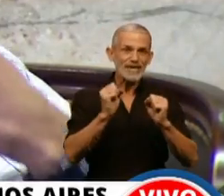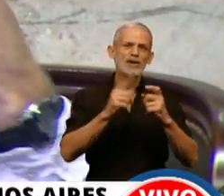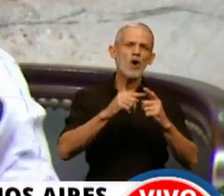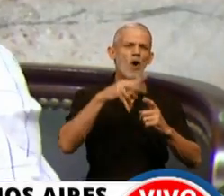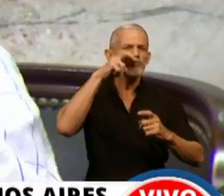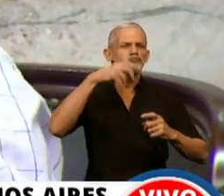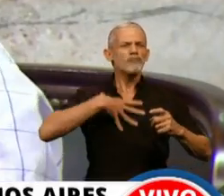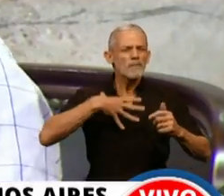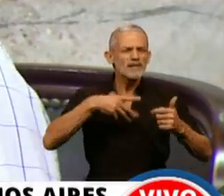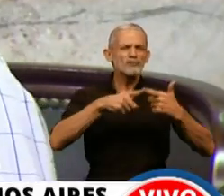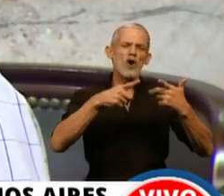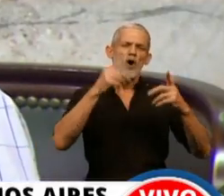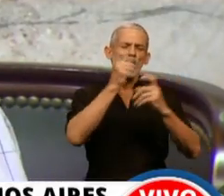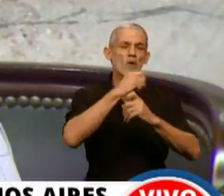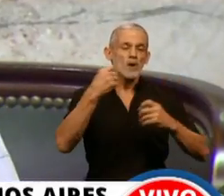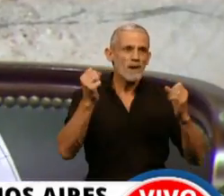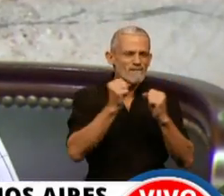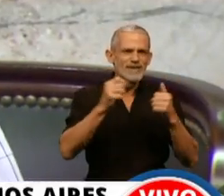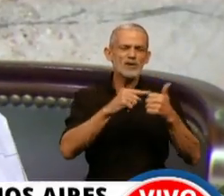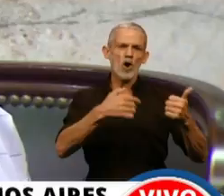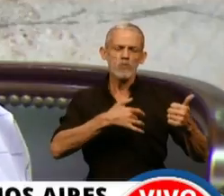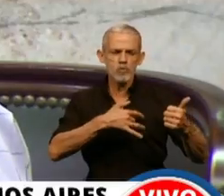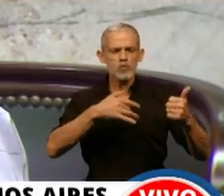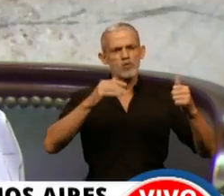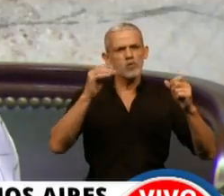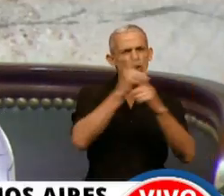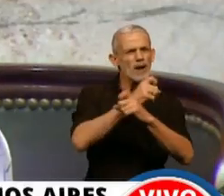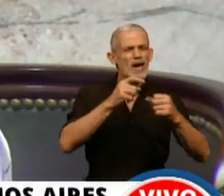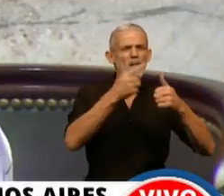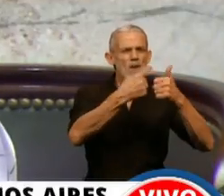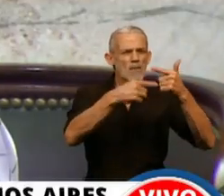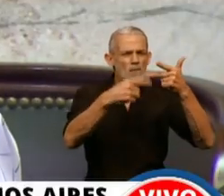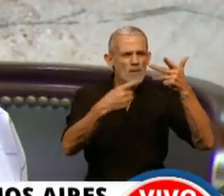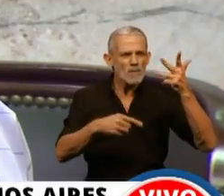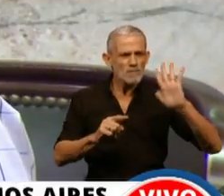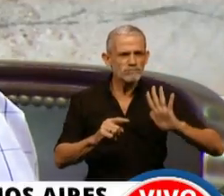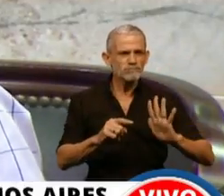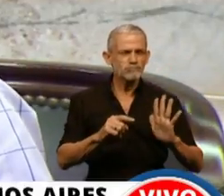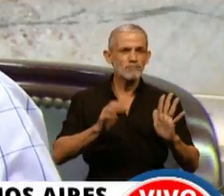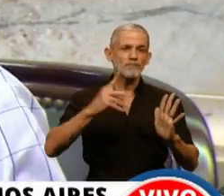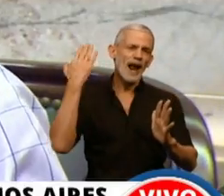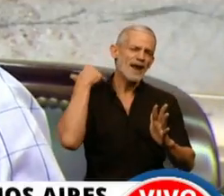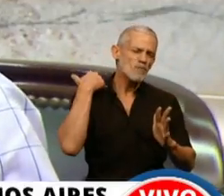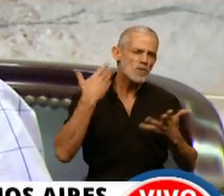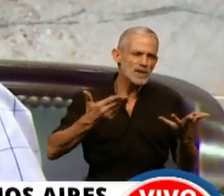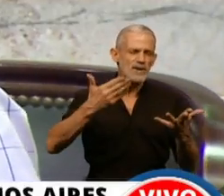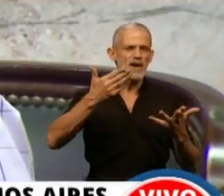respiratorios cardíacos etcétera etcétera neumonía